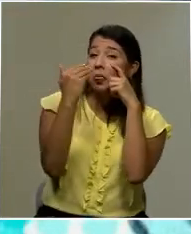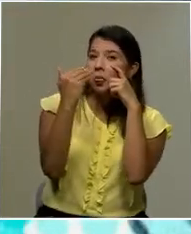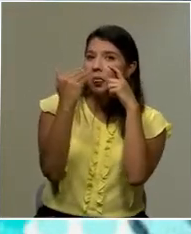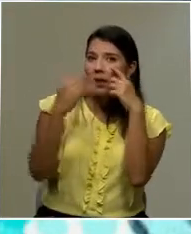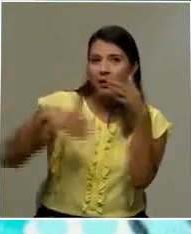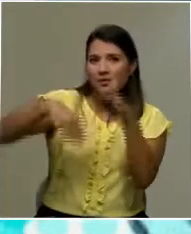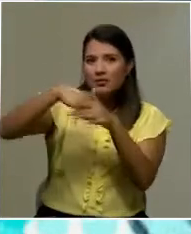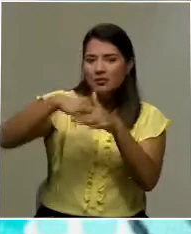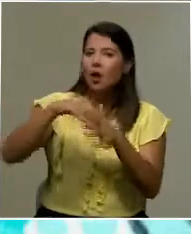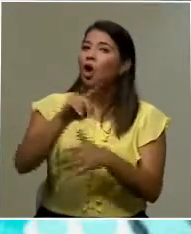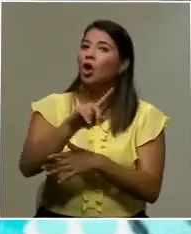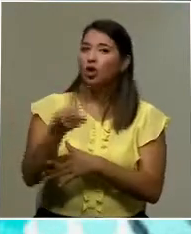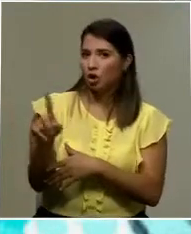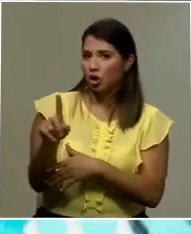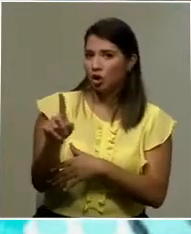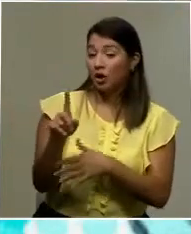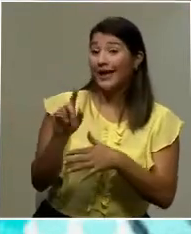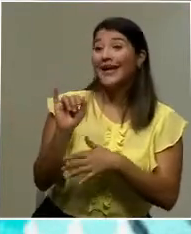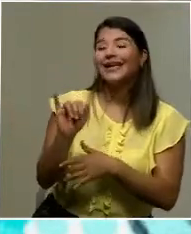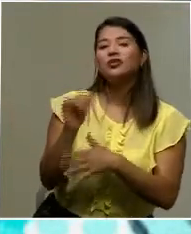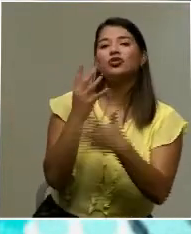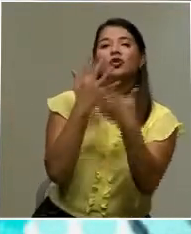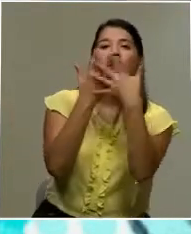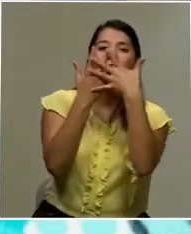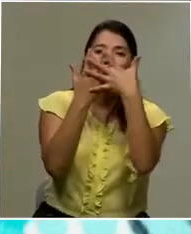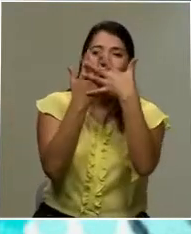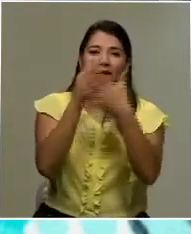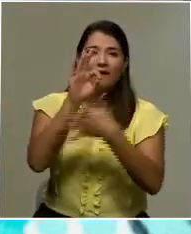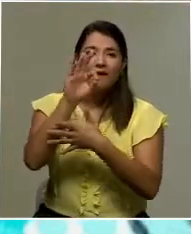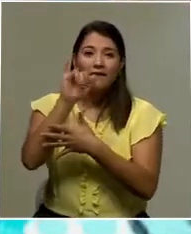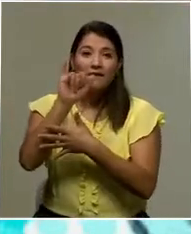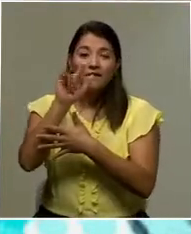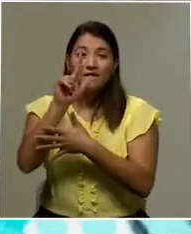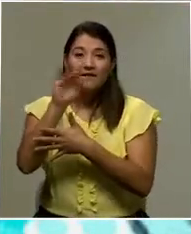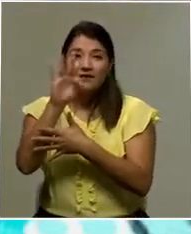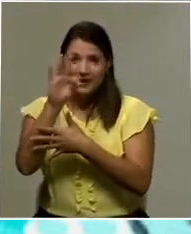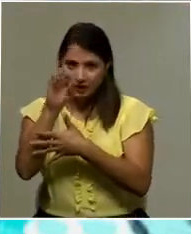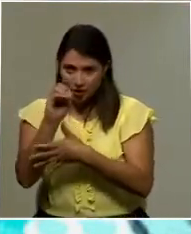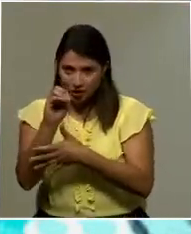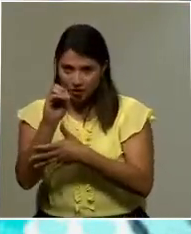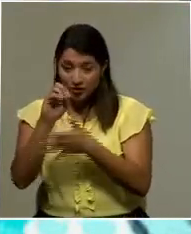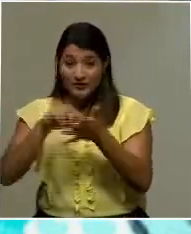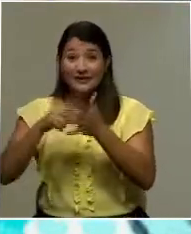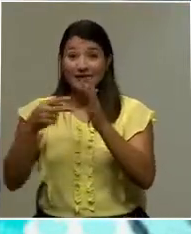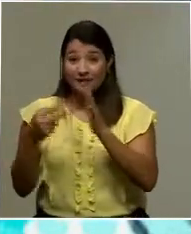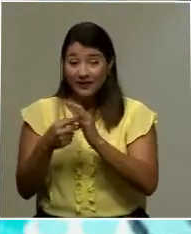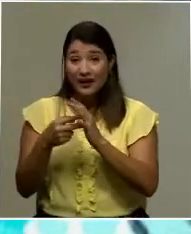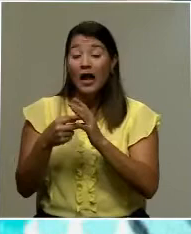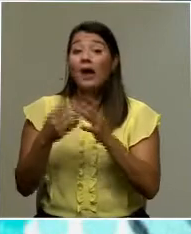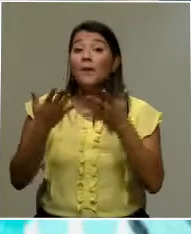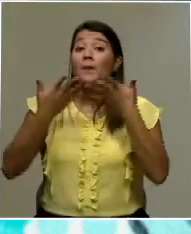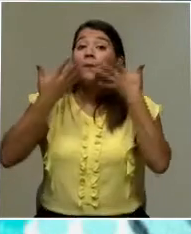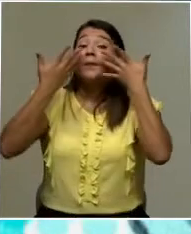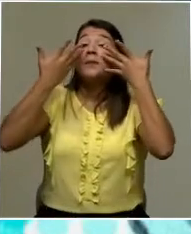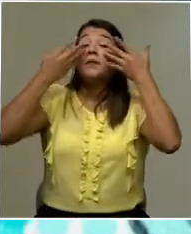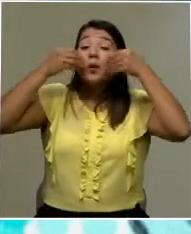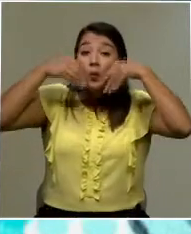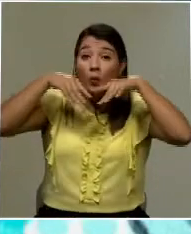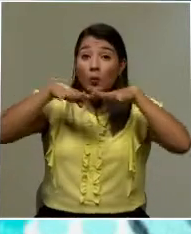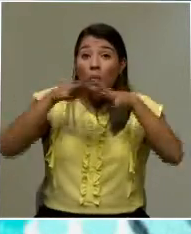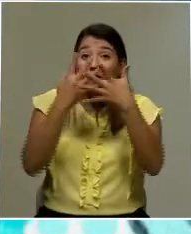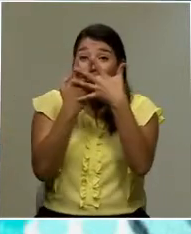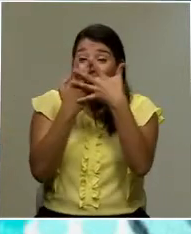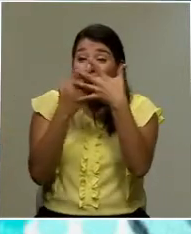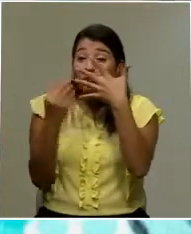un filtro. Entonces, es un filtro que todo el aire que inhalamos y exhalamos tiene que pasar por esa tela, ¿no? Y lo que se hace muy mal